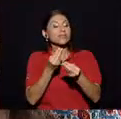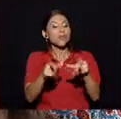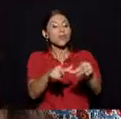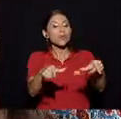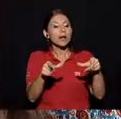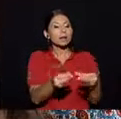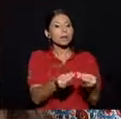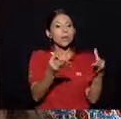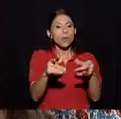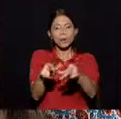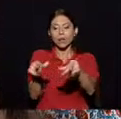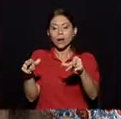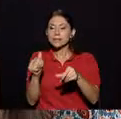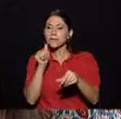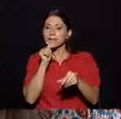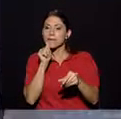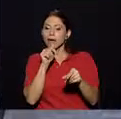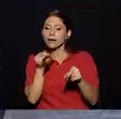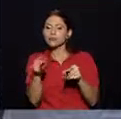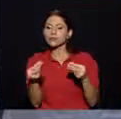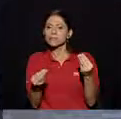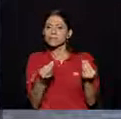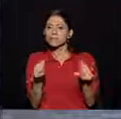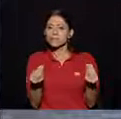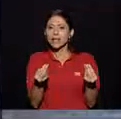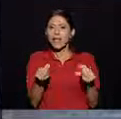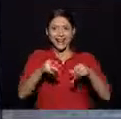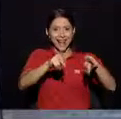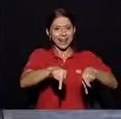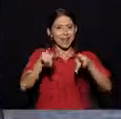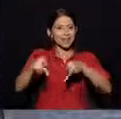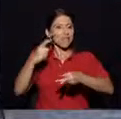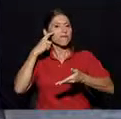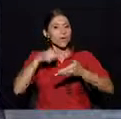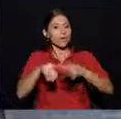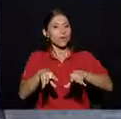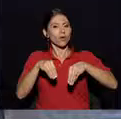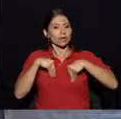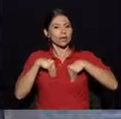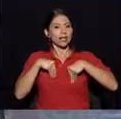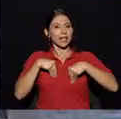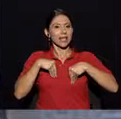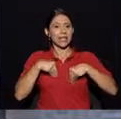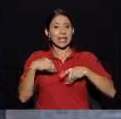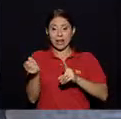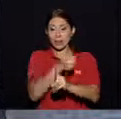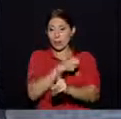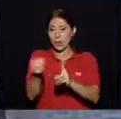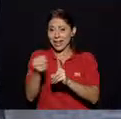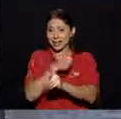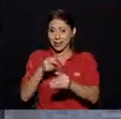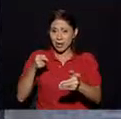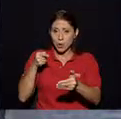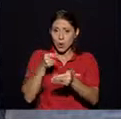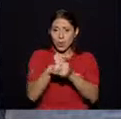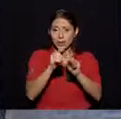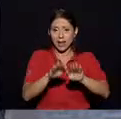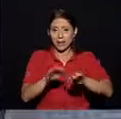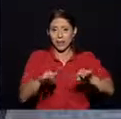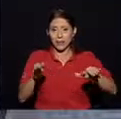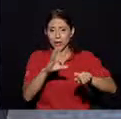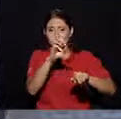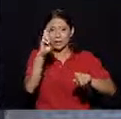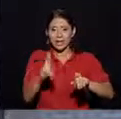decir, la gente reconoce que buena parte de la violencia contra las personas menores de edad en Costa Rica se están